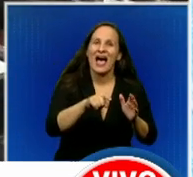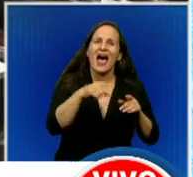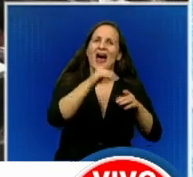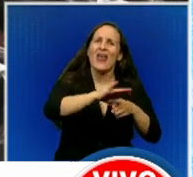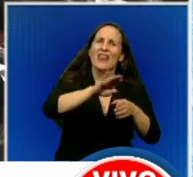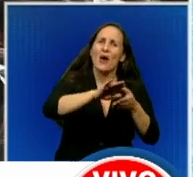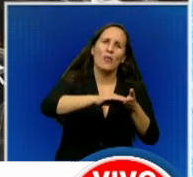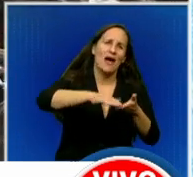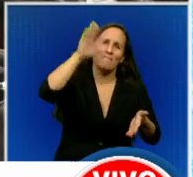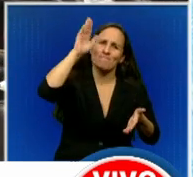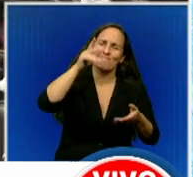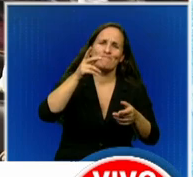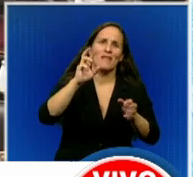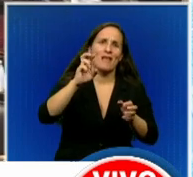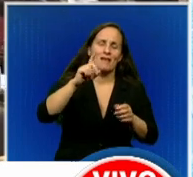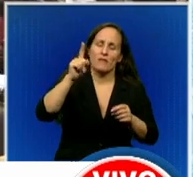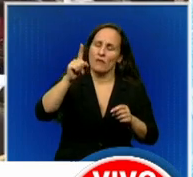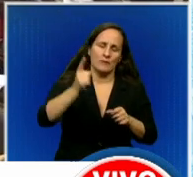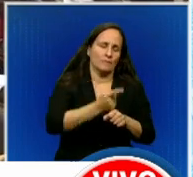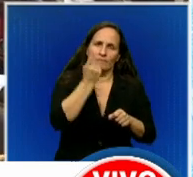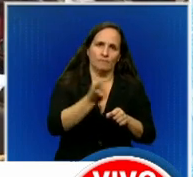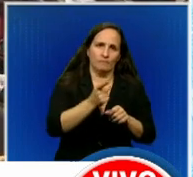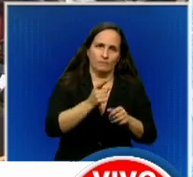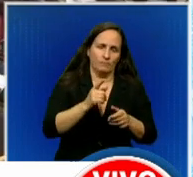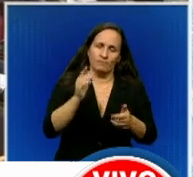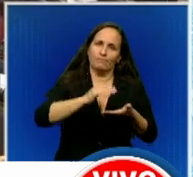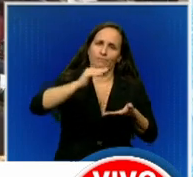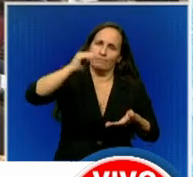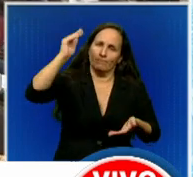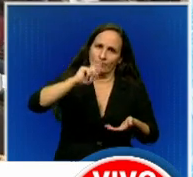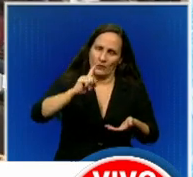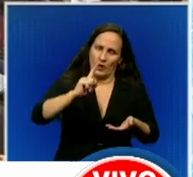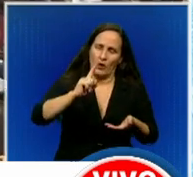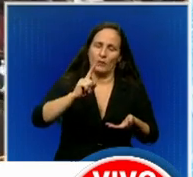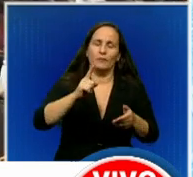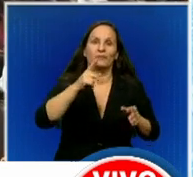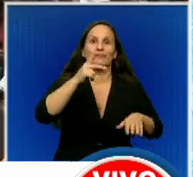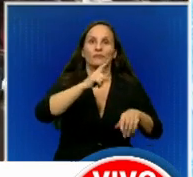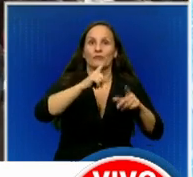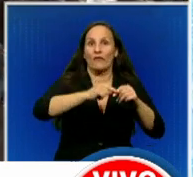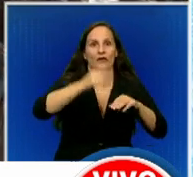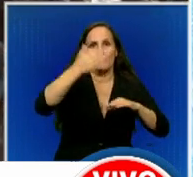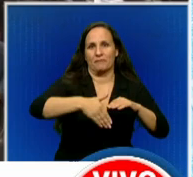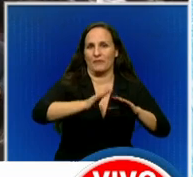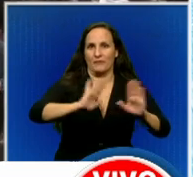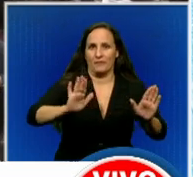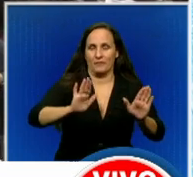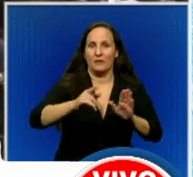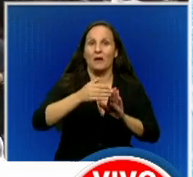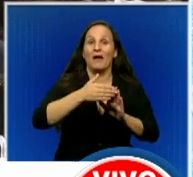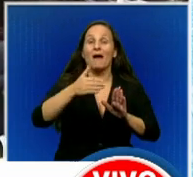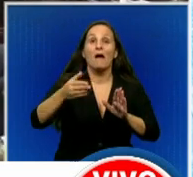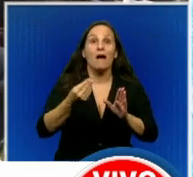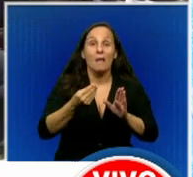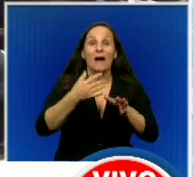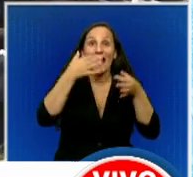denominada en moneda extranjera respecto de los valores registrados hasta la fecha a los fines del cumplimiento de lo